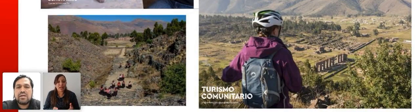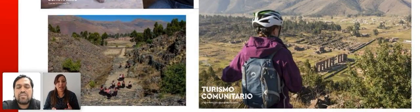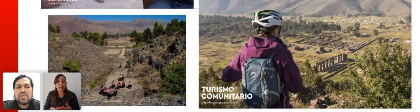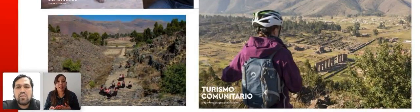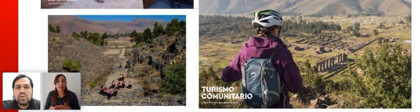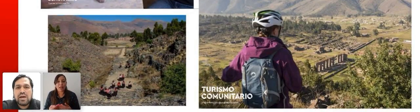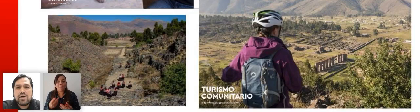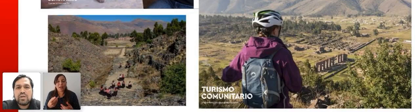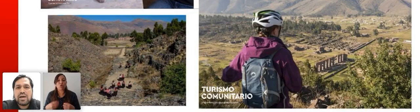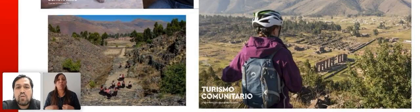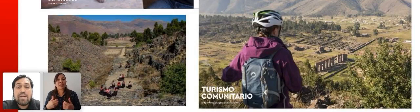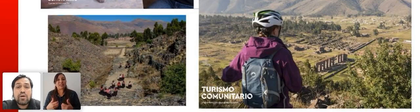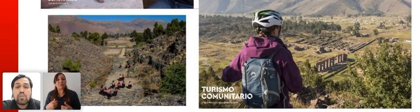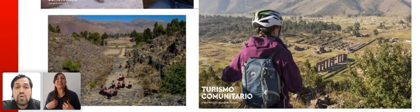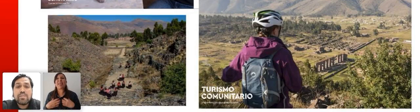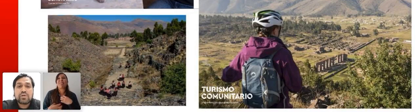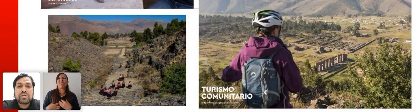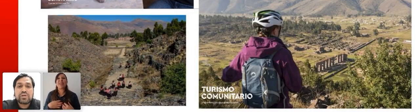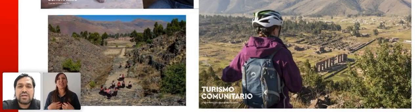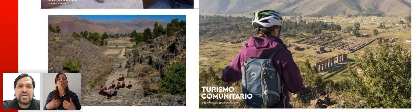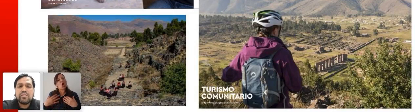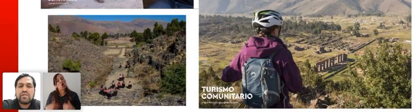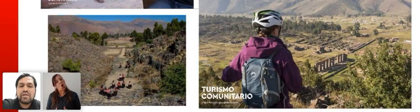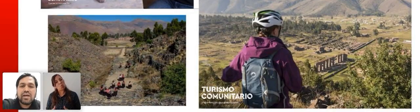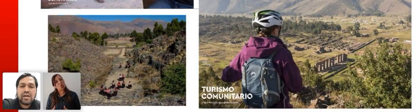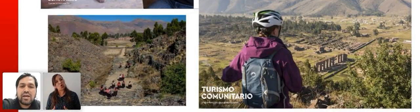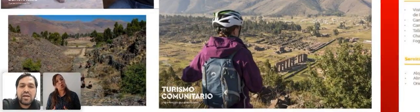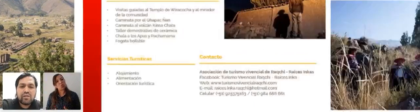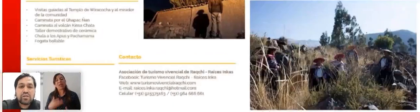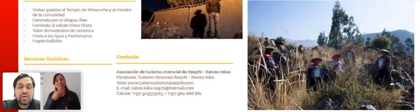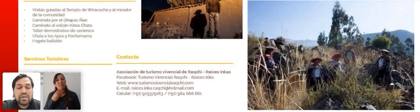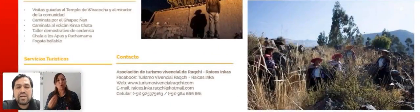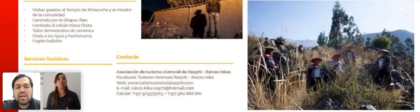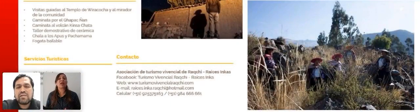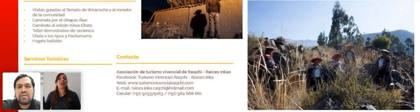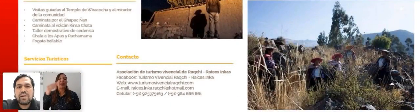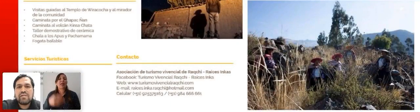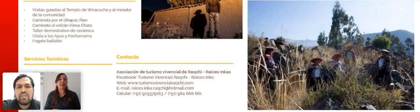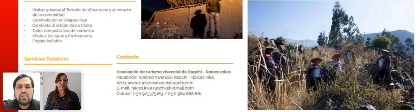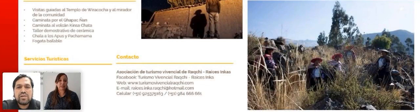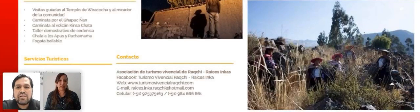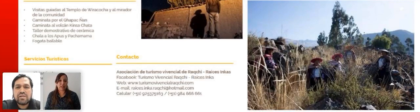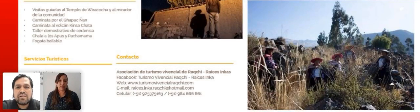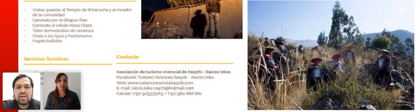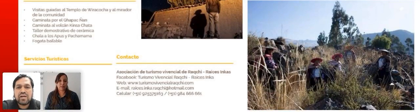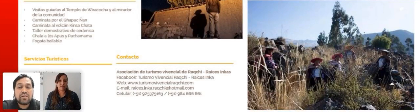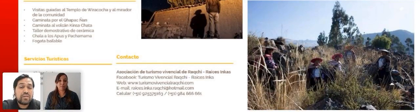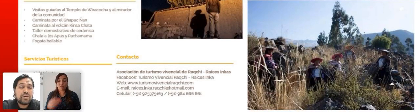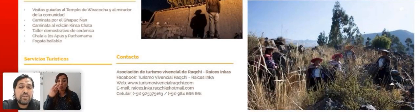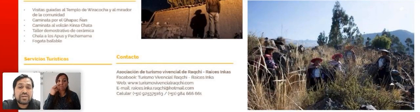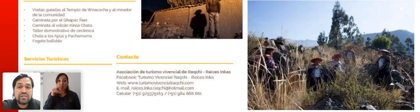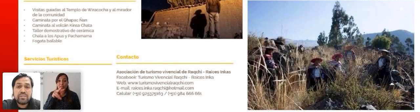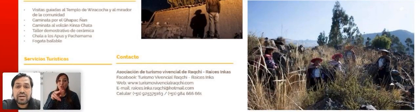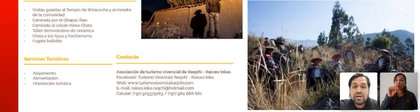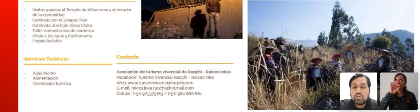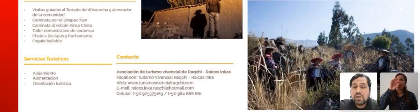ya tienen un valor muy importante, ¿no? Entonces, es otra también de las experiencias muy interesantes que los